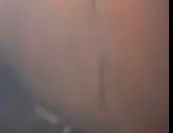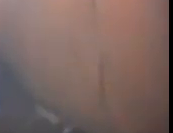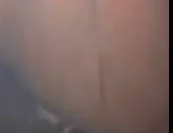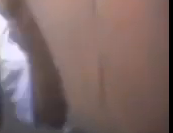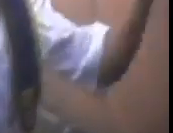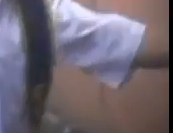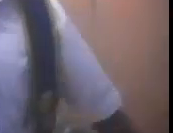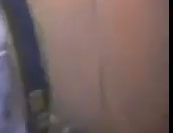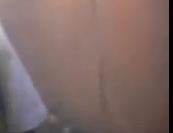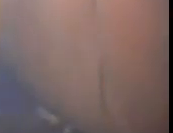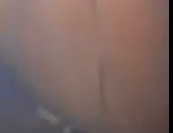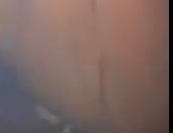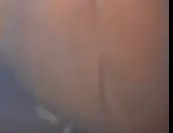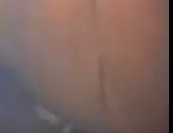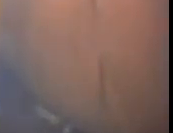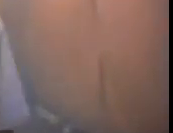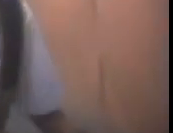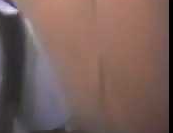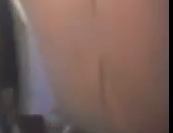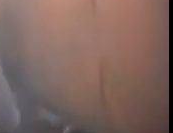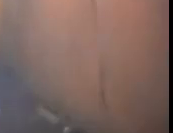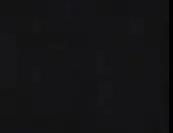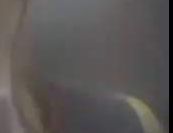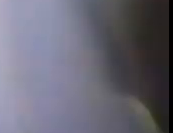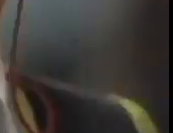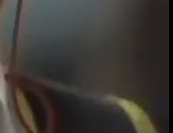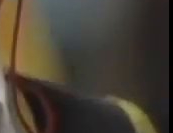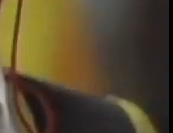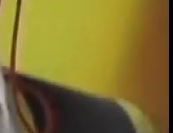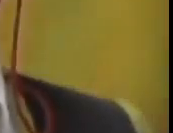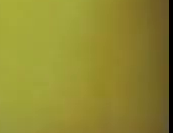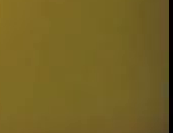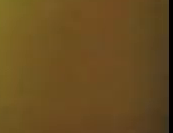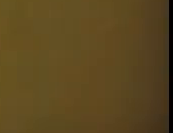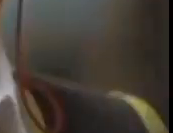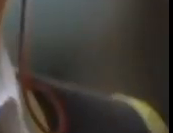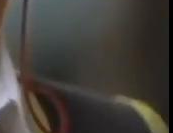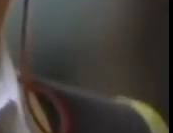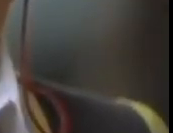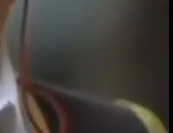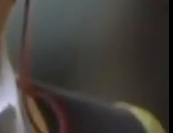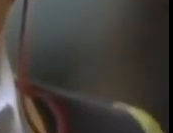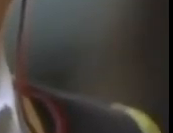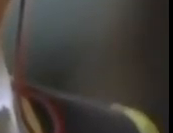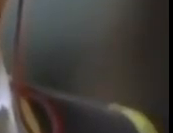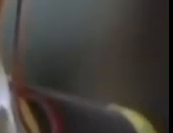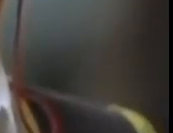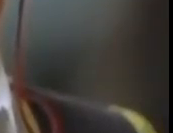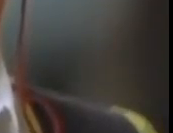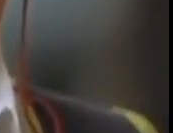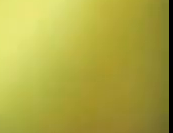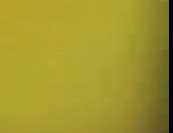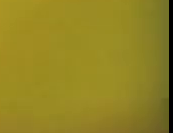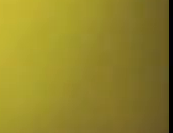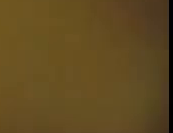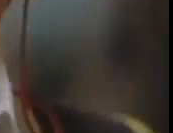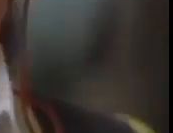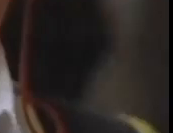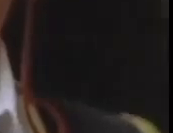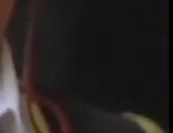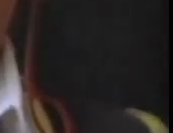una versión creativa del cineasta Jürgen Ureña. Voy con ramas secas a